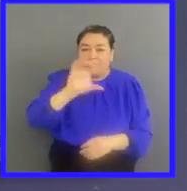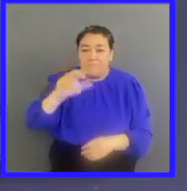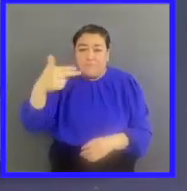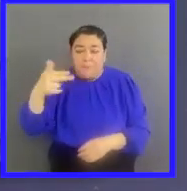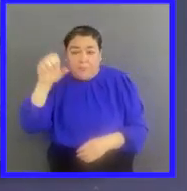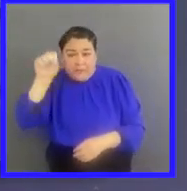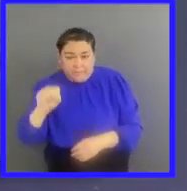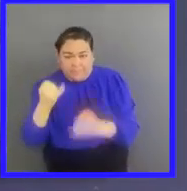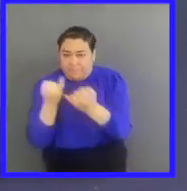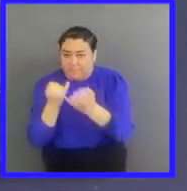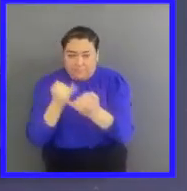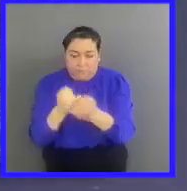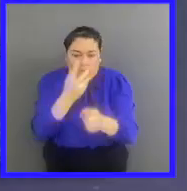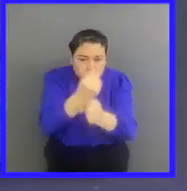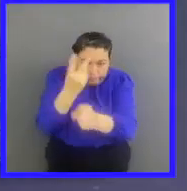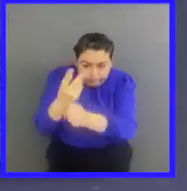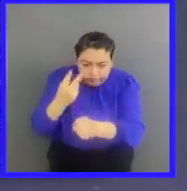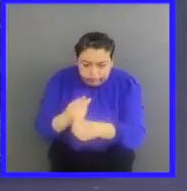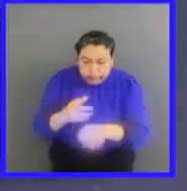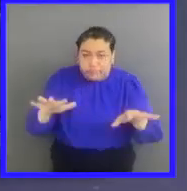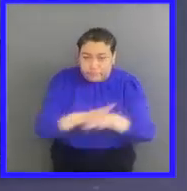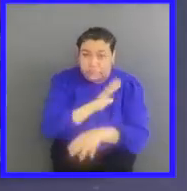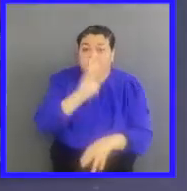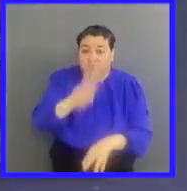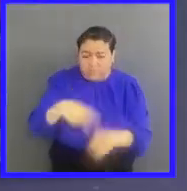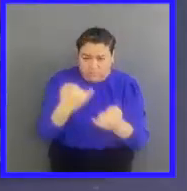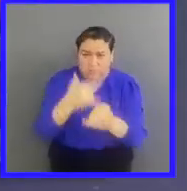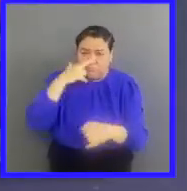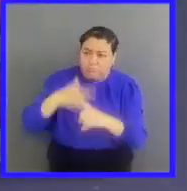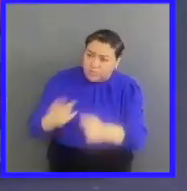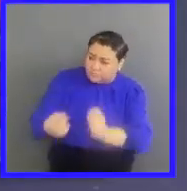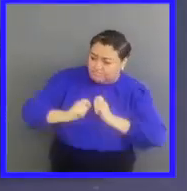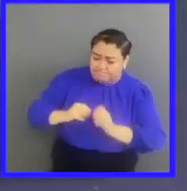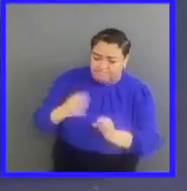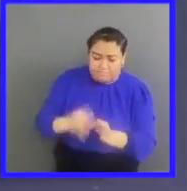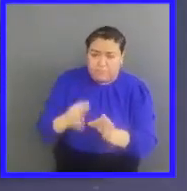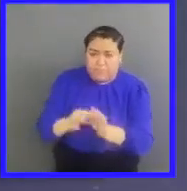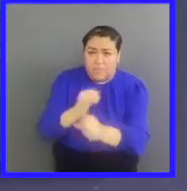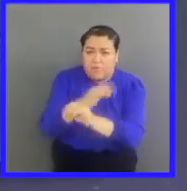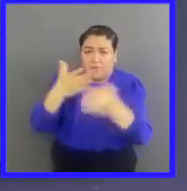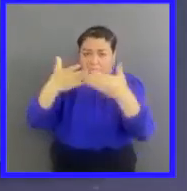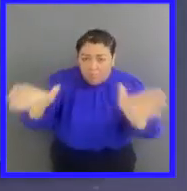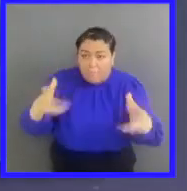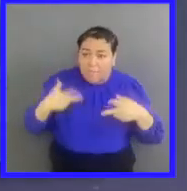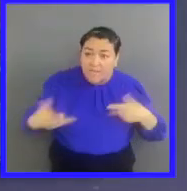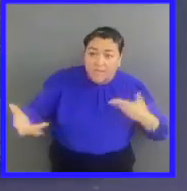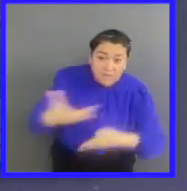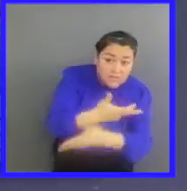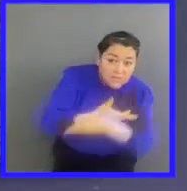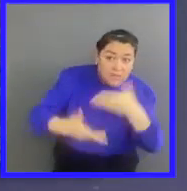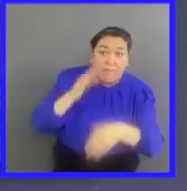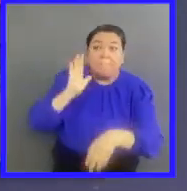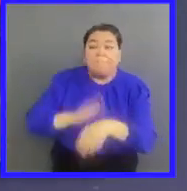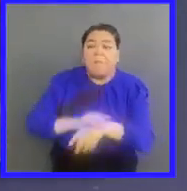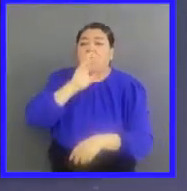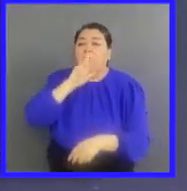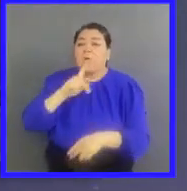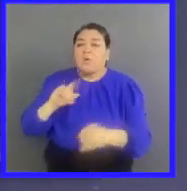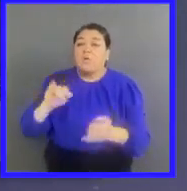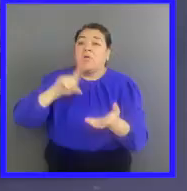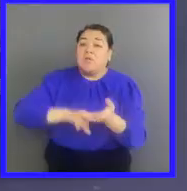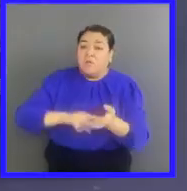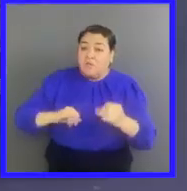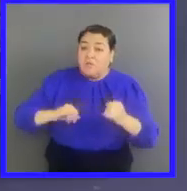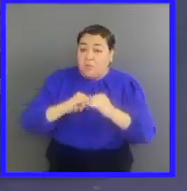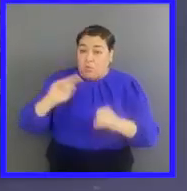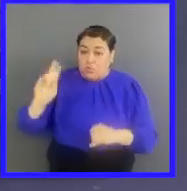que continuarán trabajando con responsabilidad, transparencia y cercanía para fortalecer a la institución con firmeza y